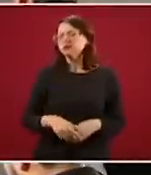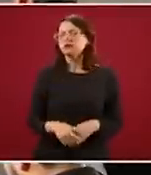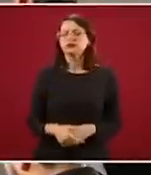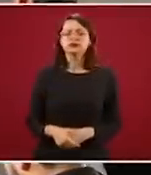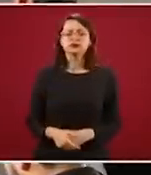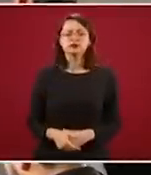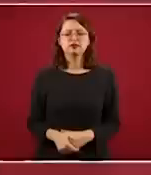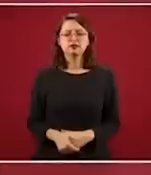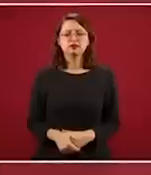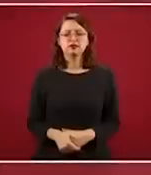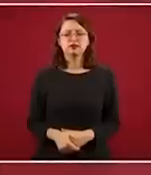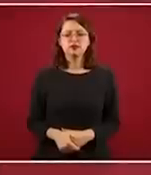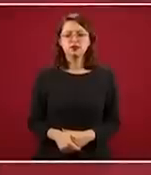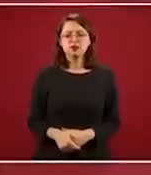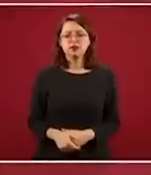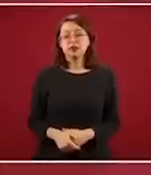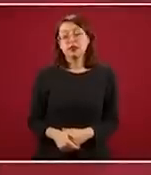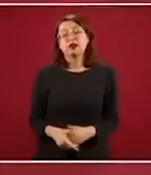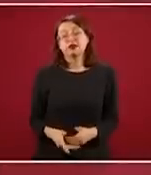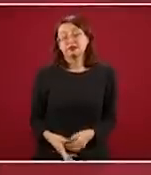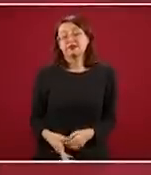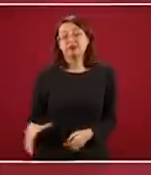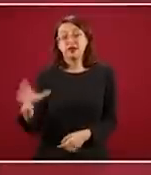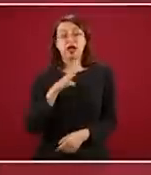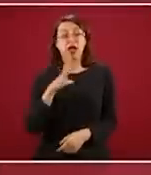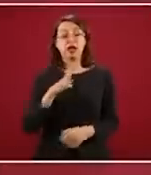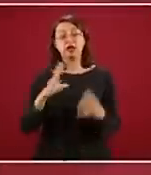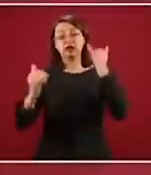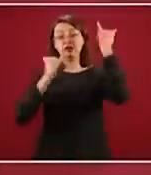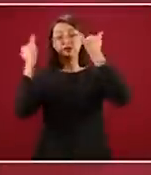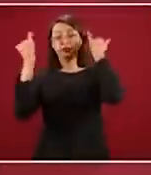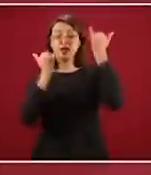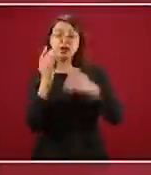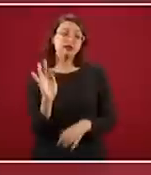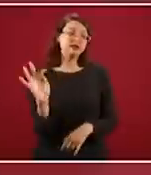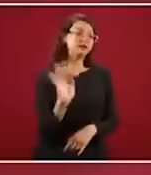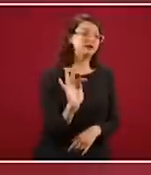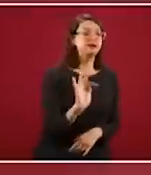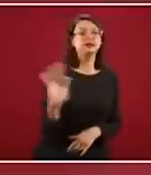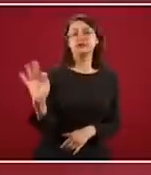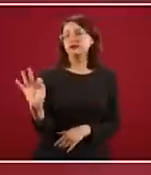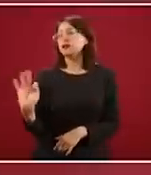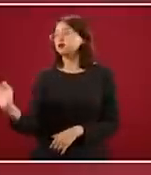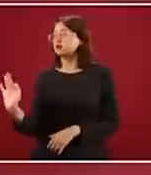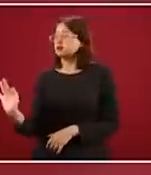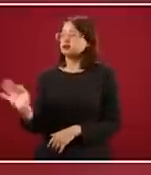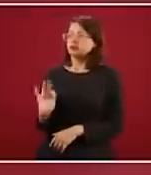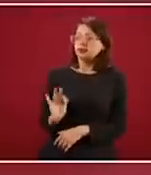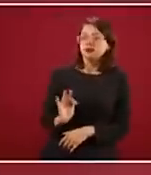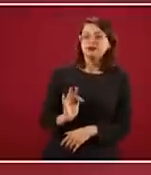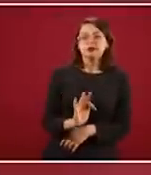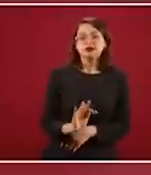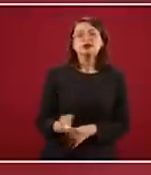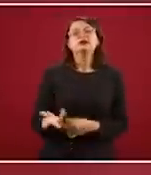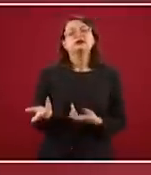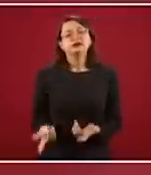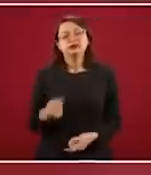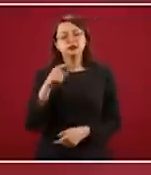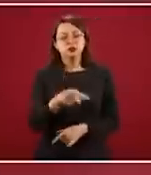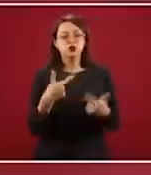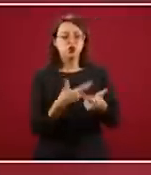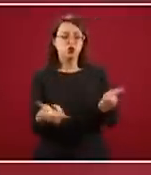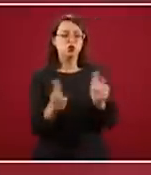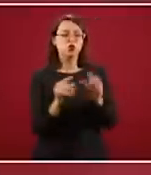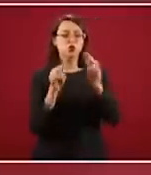de las hipótesis que esta organización criminal